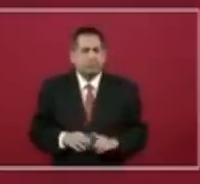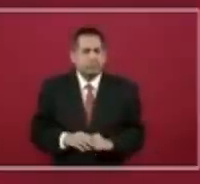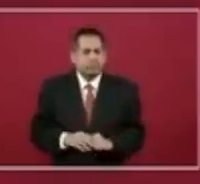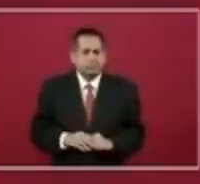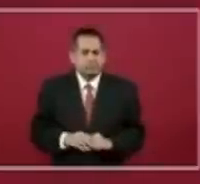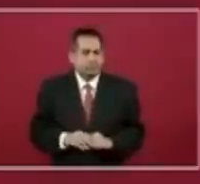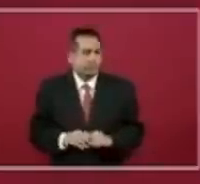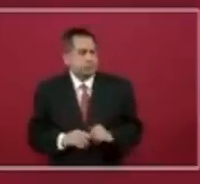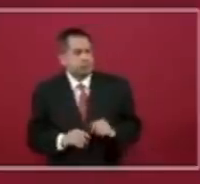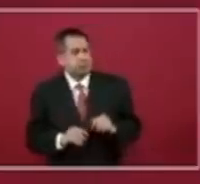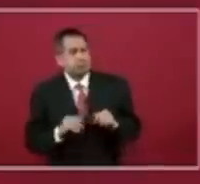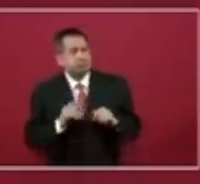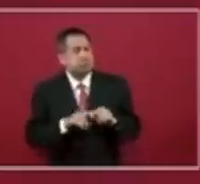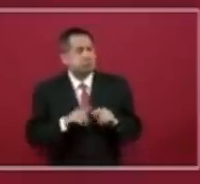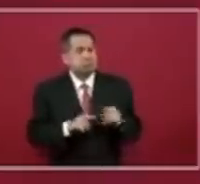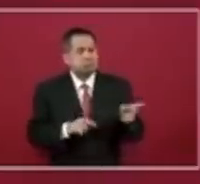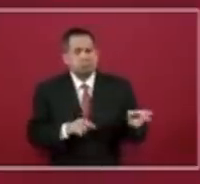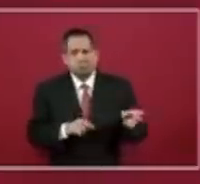a